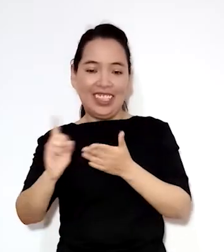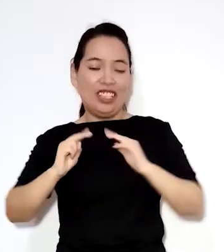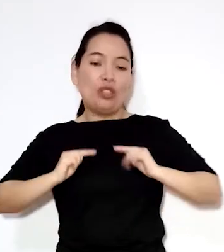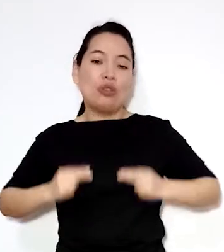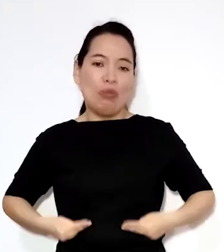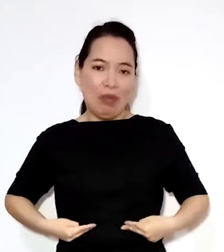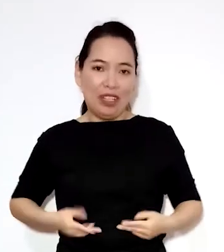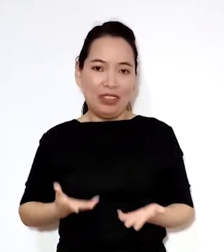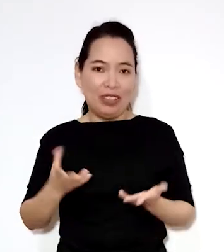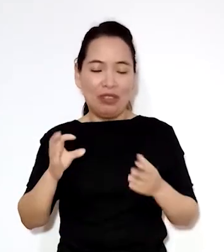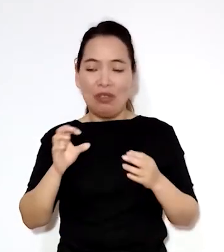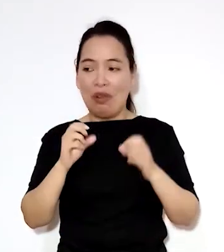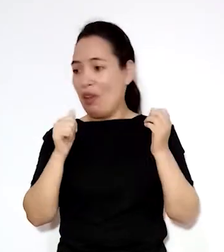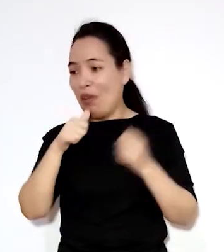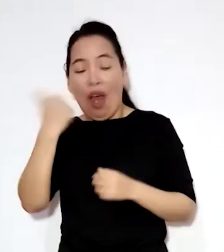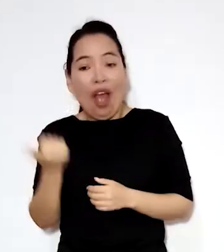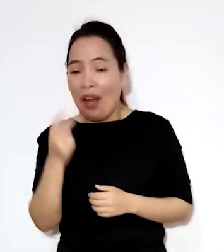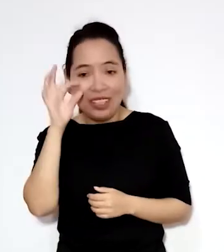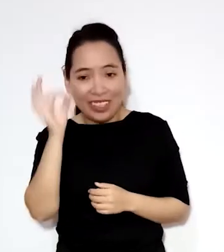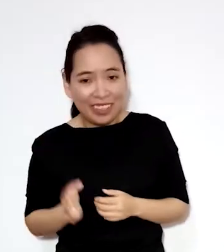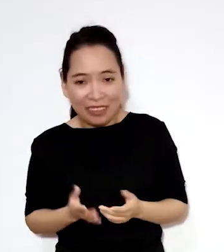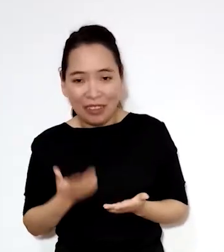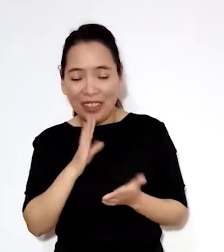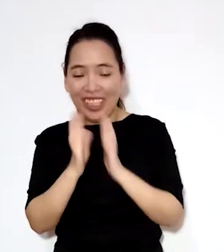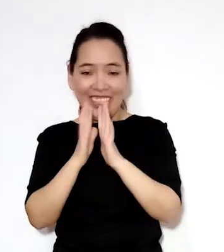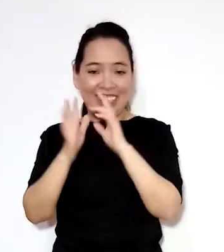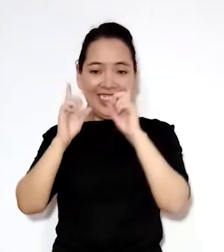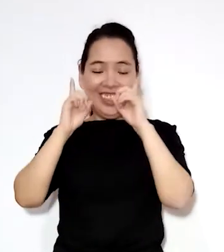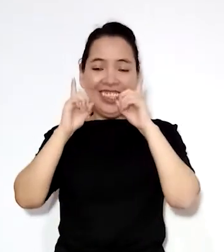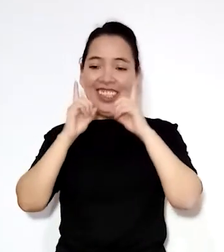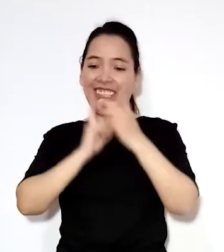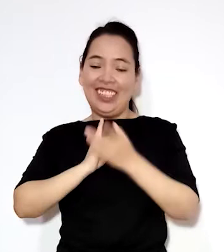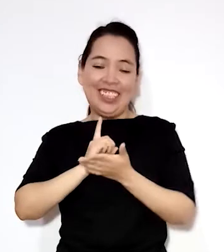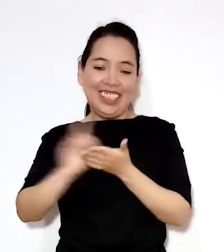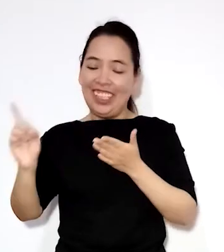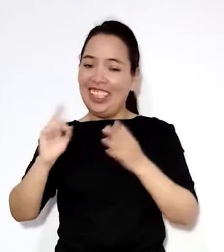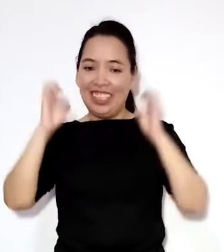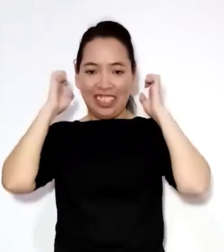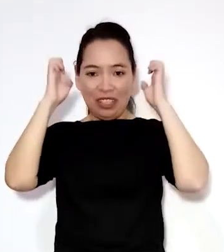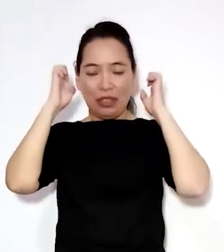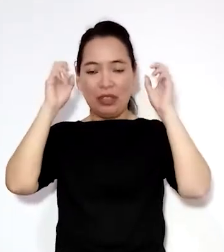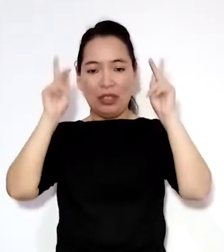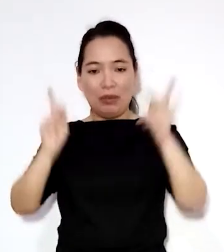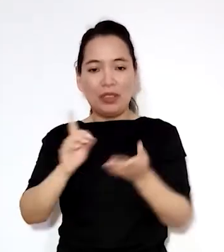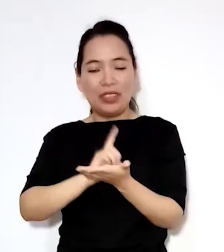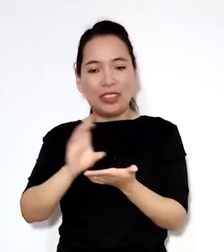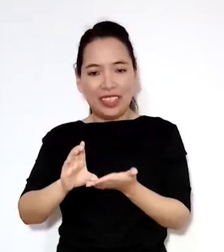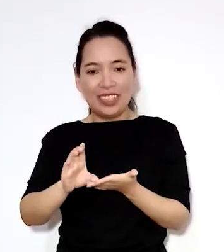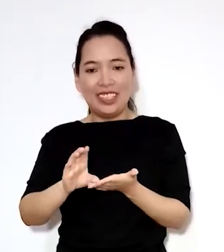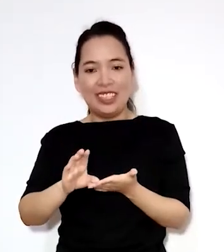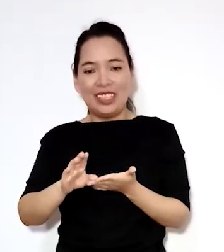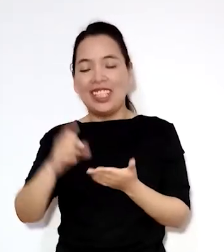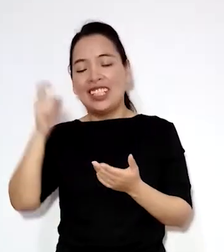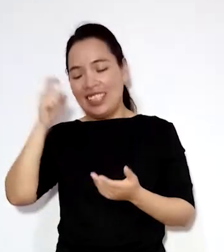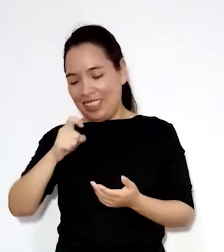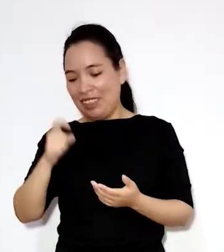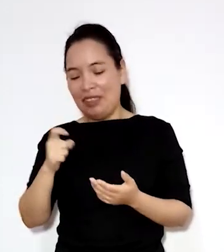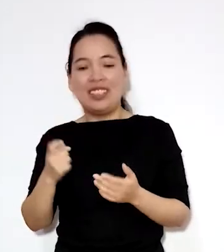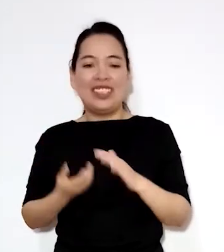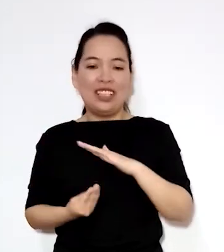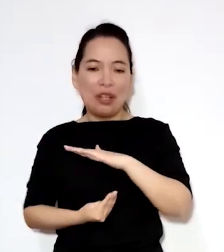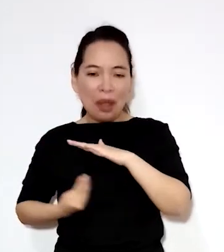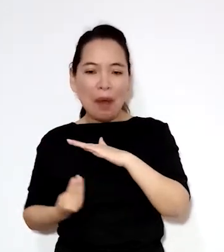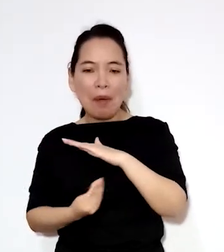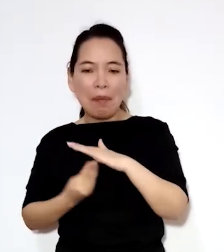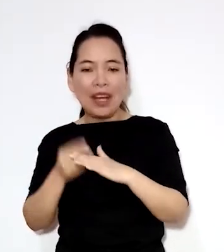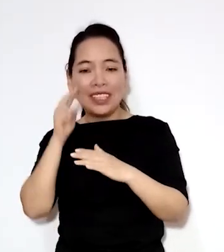basado en los derechos humanos, porque yo creo que ya no hay otra forma de hablar sobre el derecho a la educación de las personas con